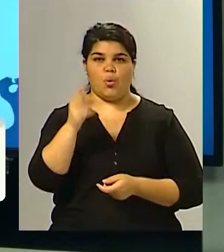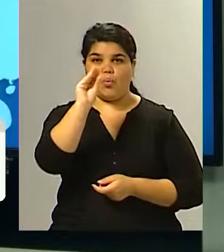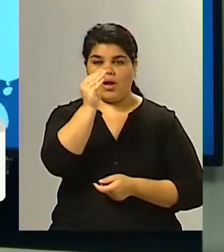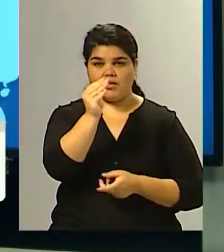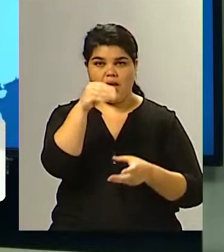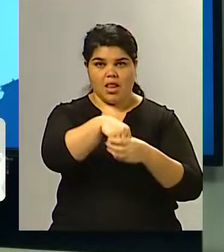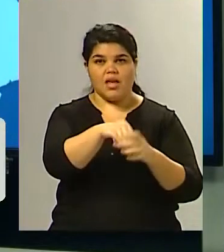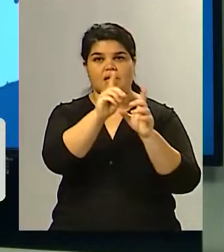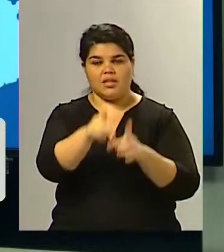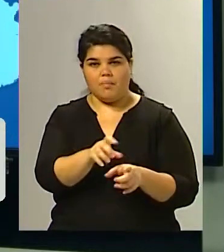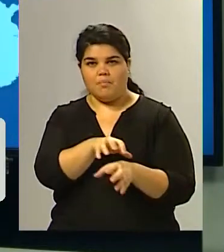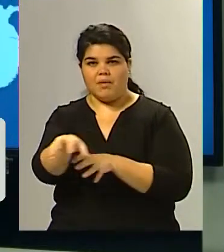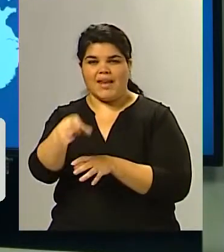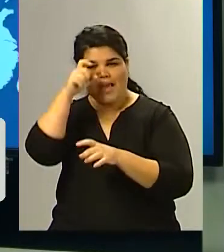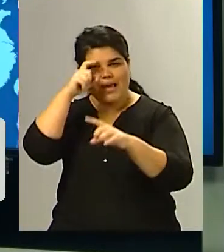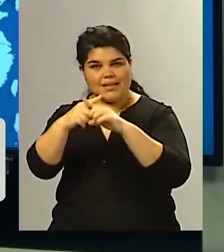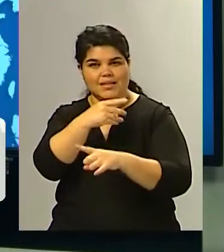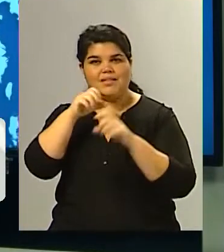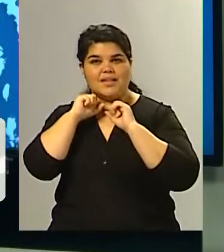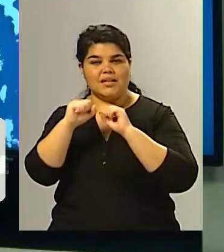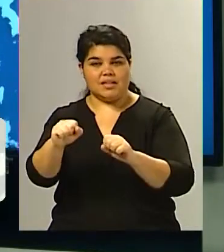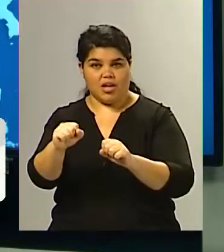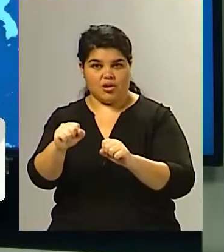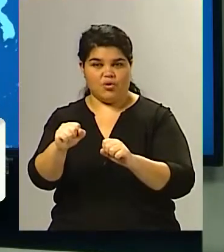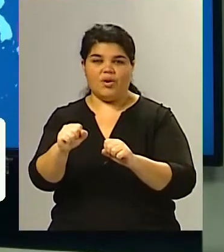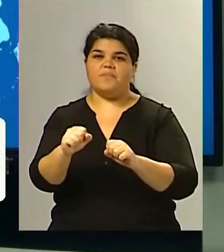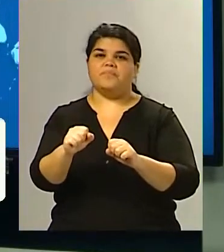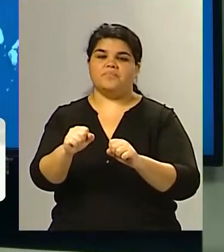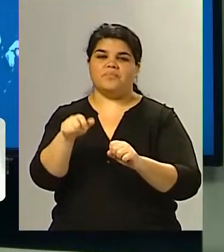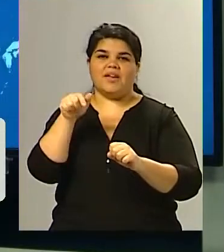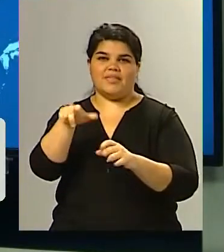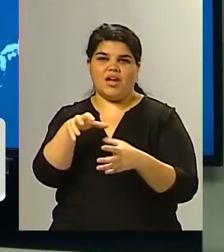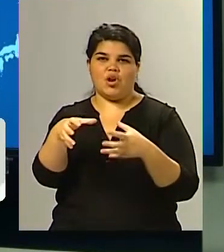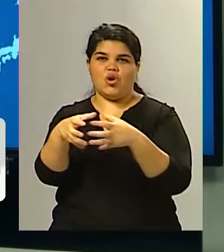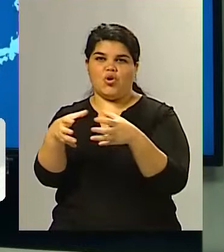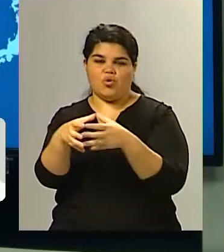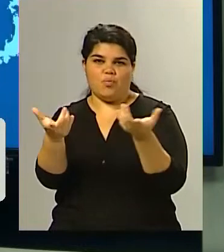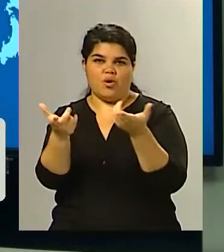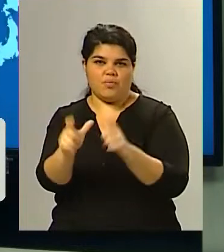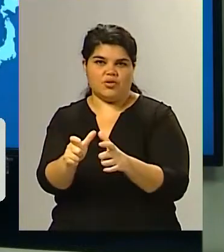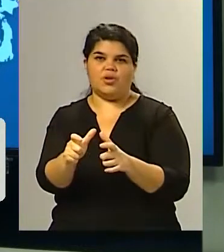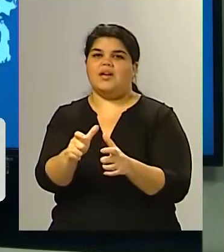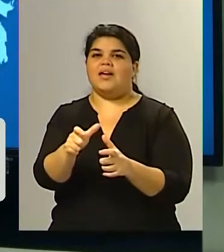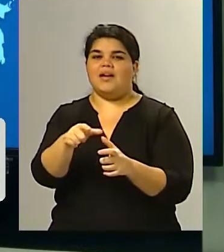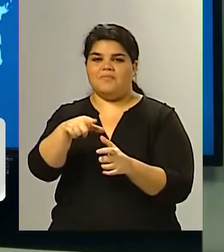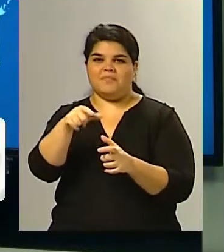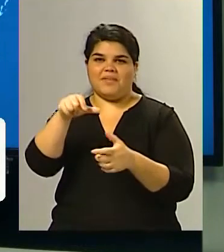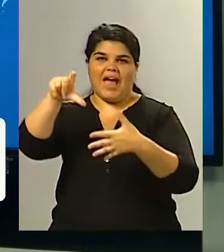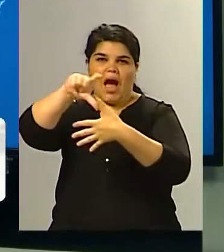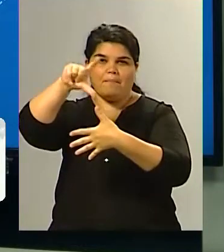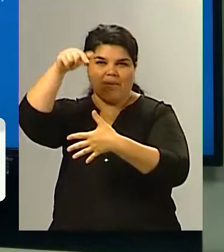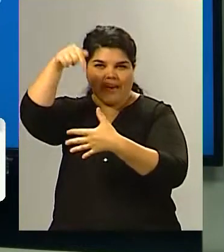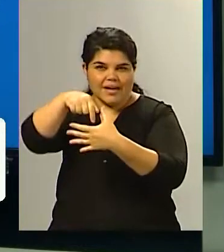Comisión de Derecho, exsecretario ejecutivo de en la Comisión Interamericana de Derechos Humanos. Ahí está bien la